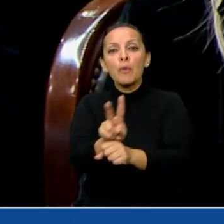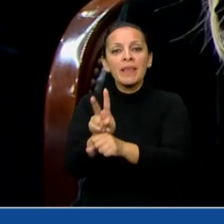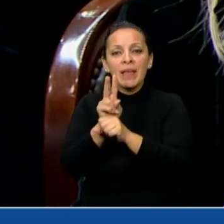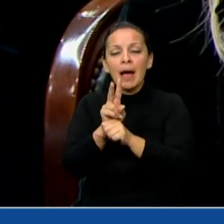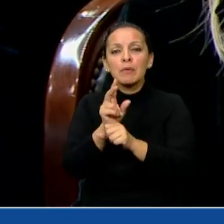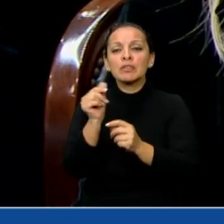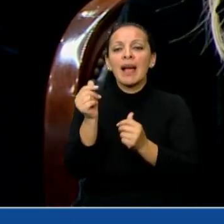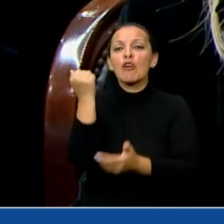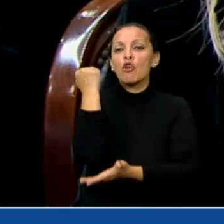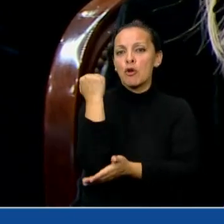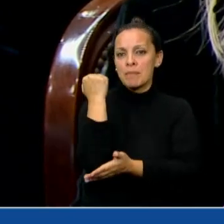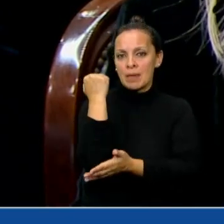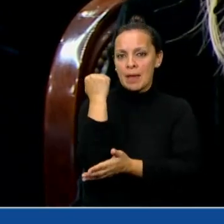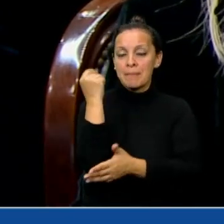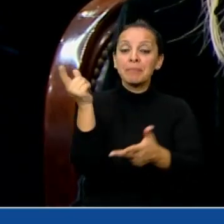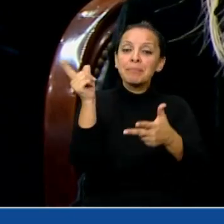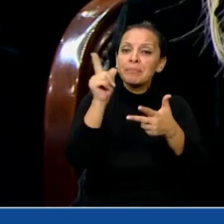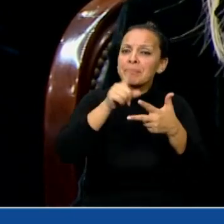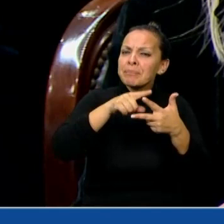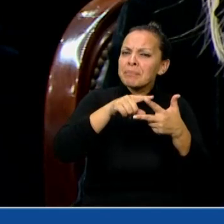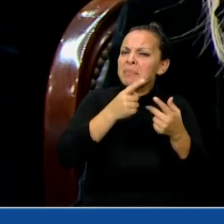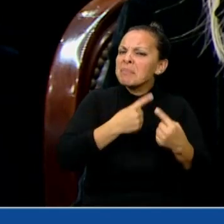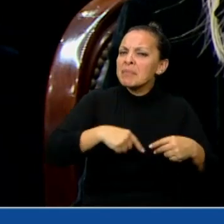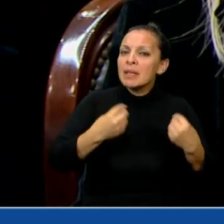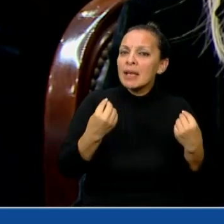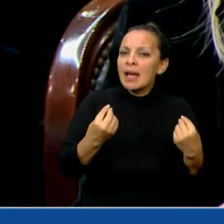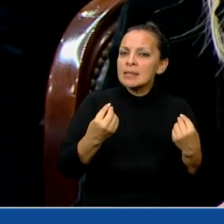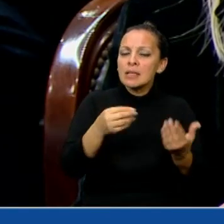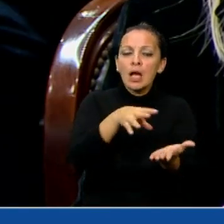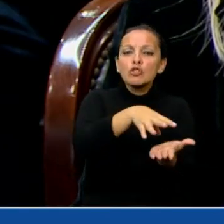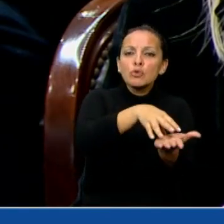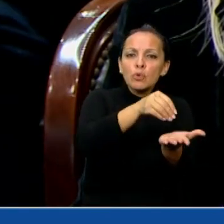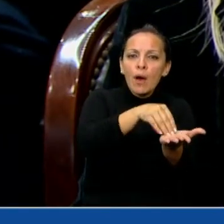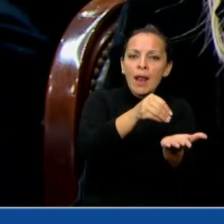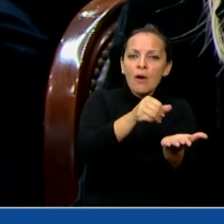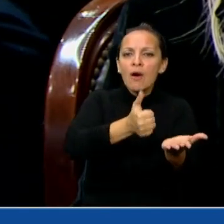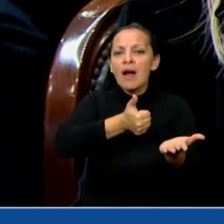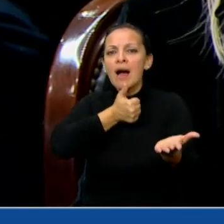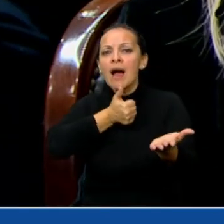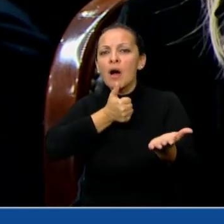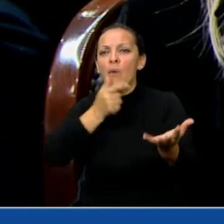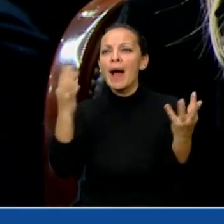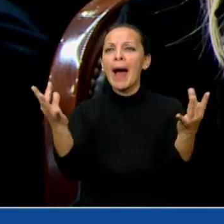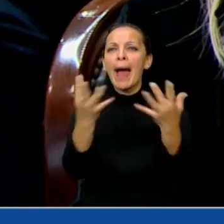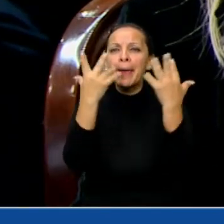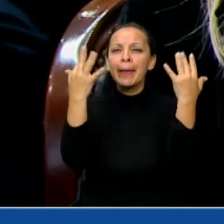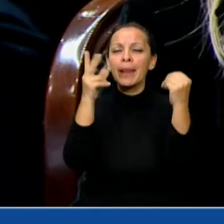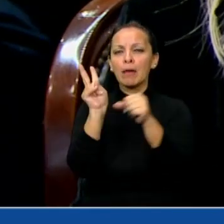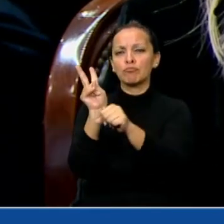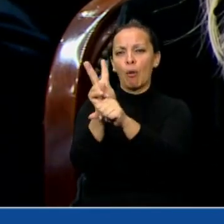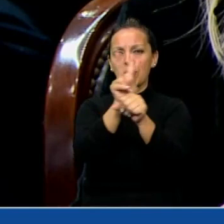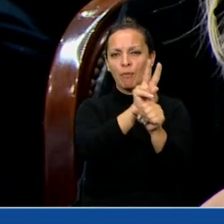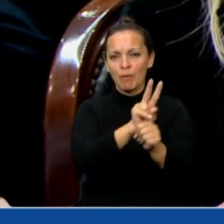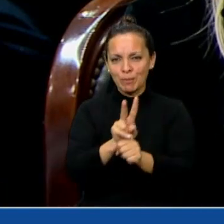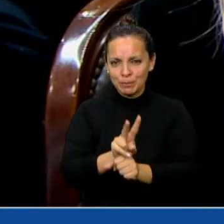el recurso natural, estamos diciendo que cuidamos el suelo, el agua y el aire. También